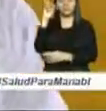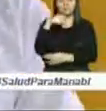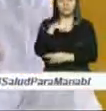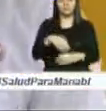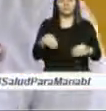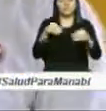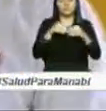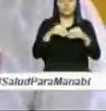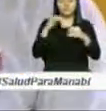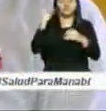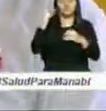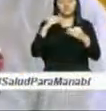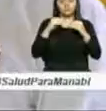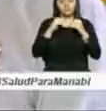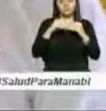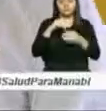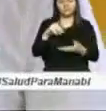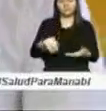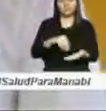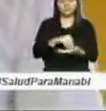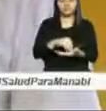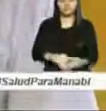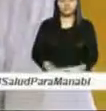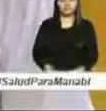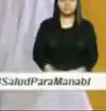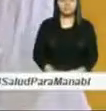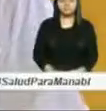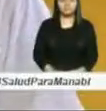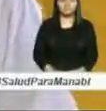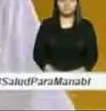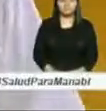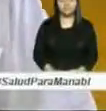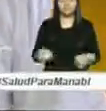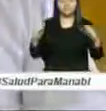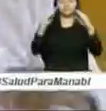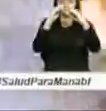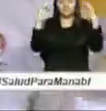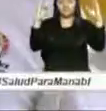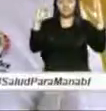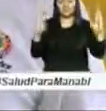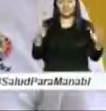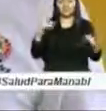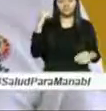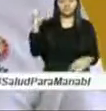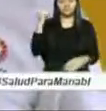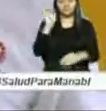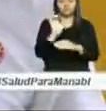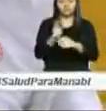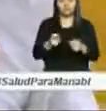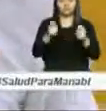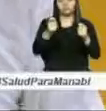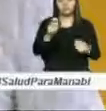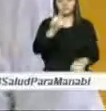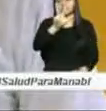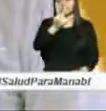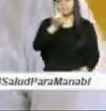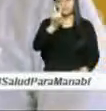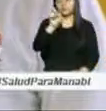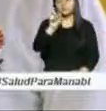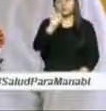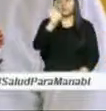las principales industrias de Manabí. Para vivienda a nivel nacional, hemos entregado